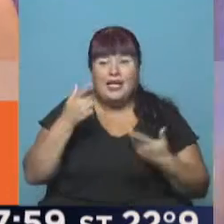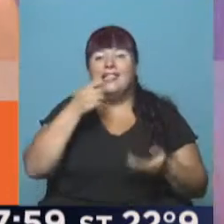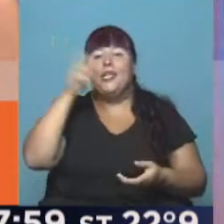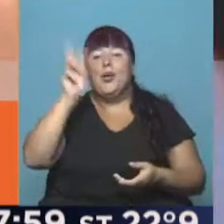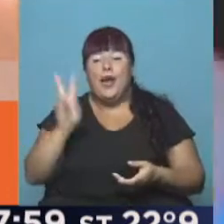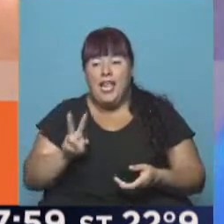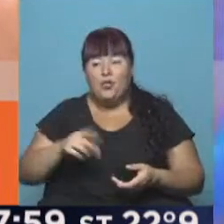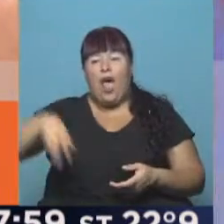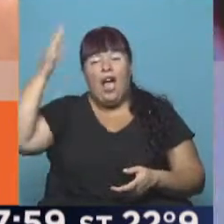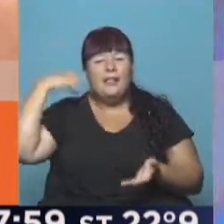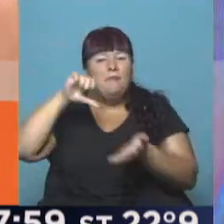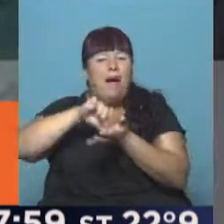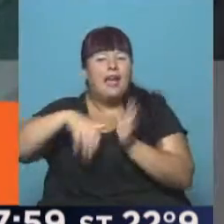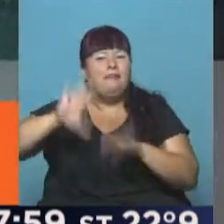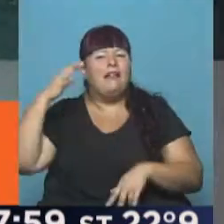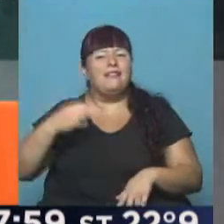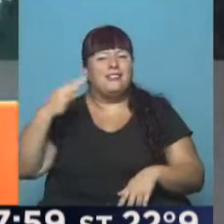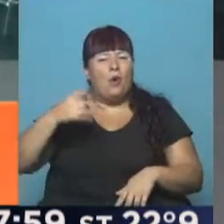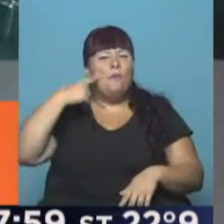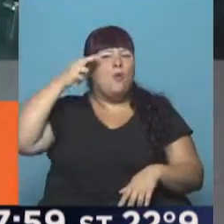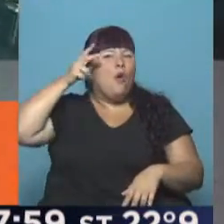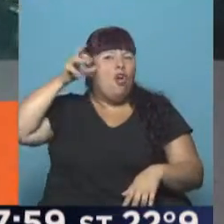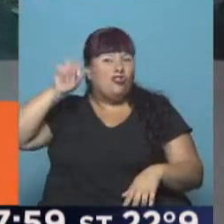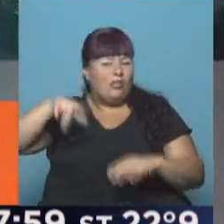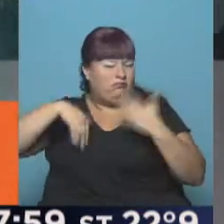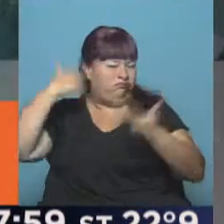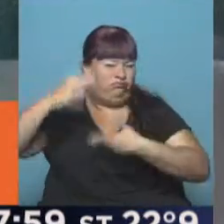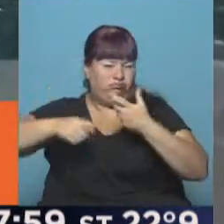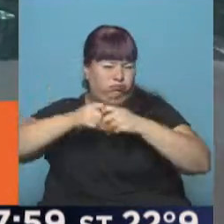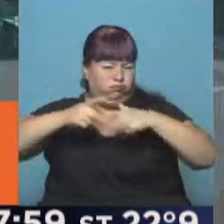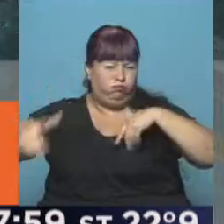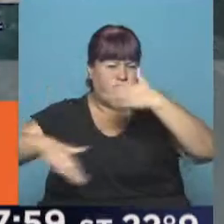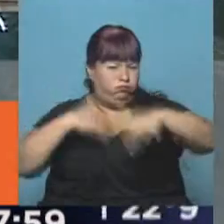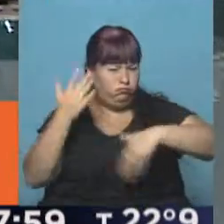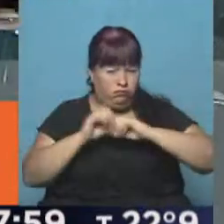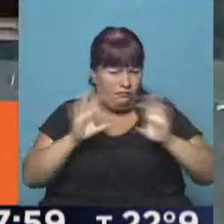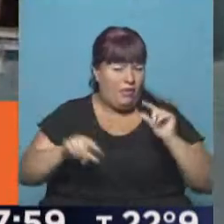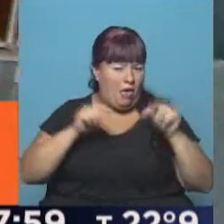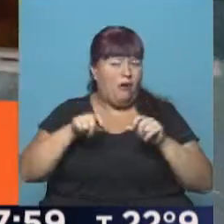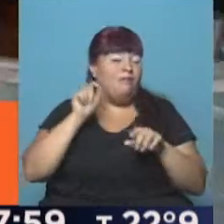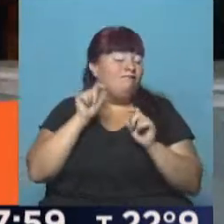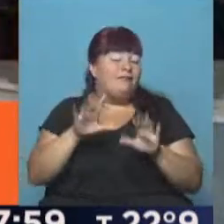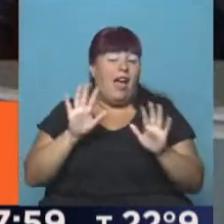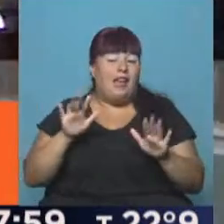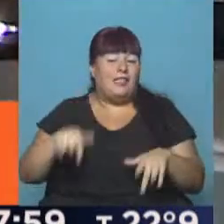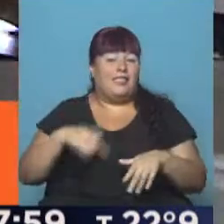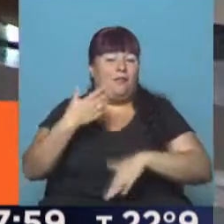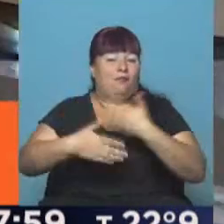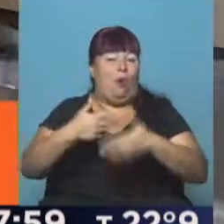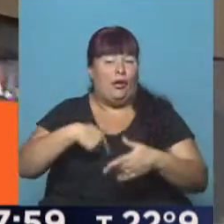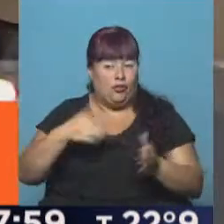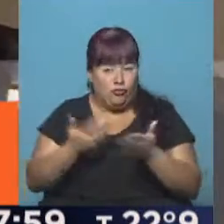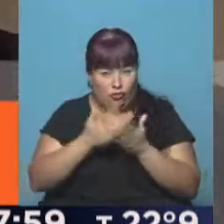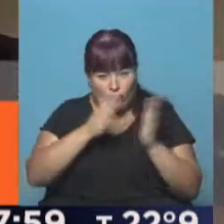Venezuela era uno de los países más seguros en los 80, pero eso fue creciendo poco a poco. poco y es parte de este proceso que hemos